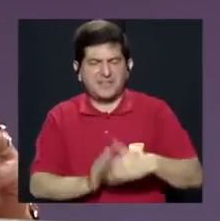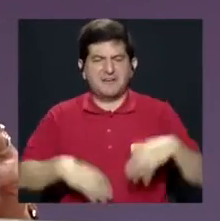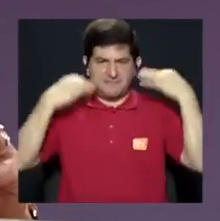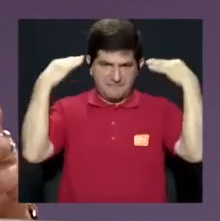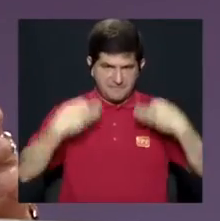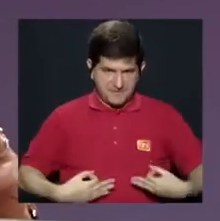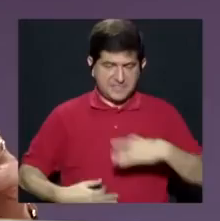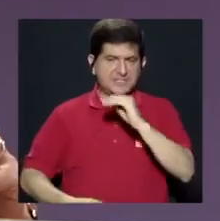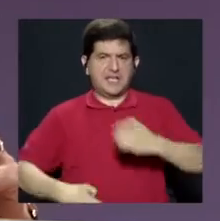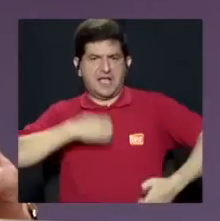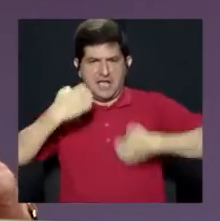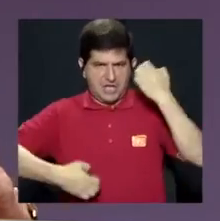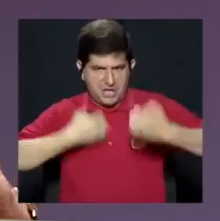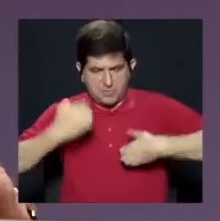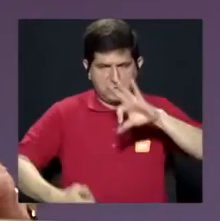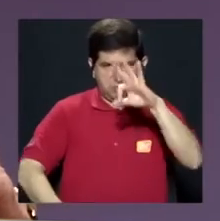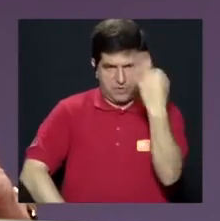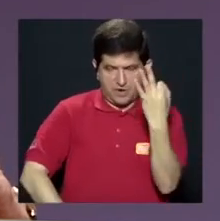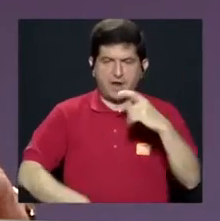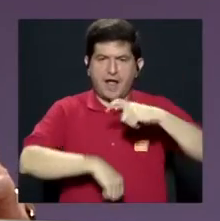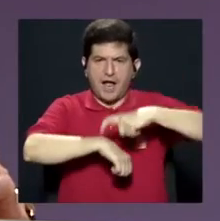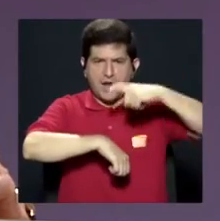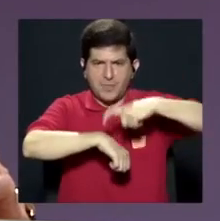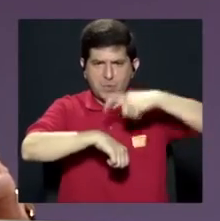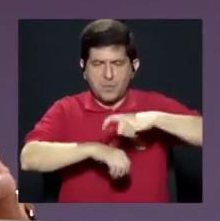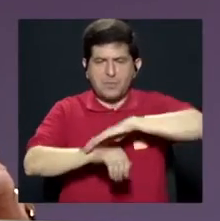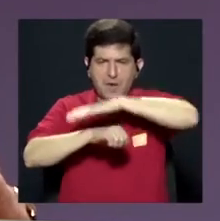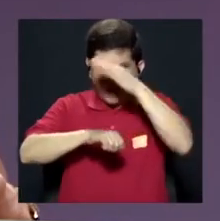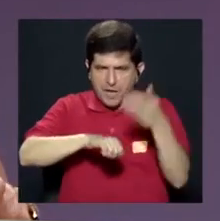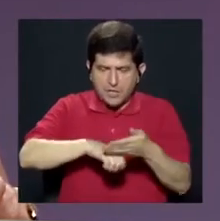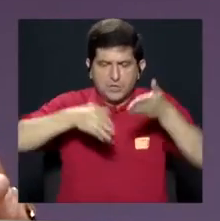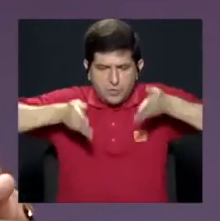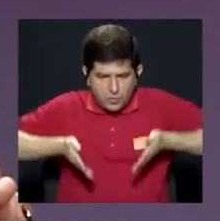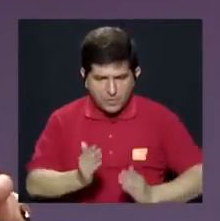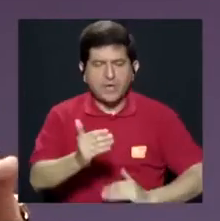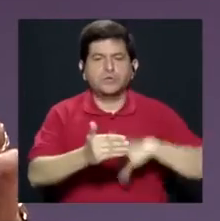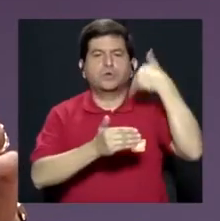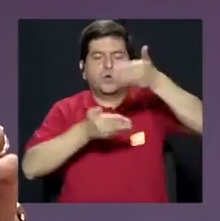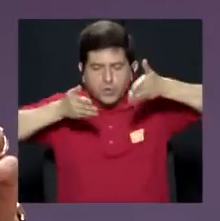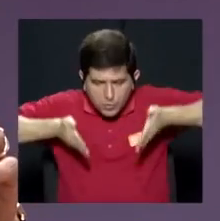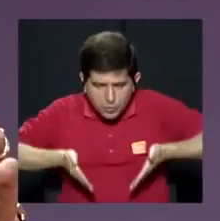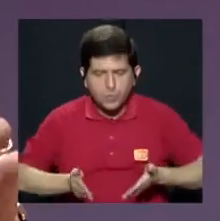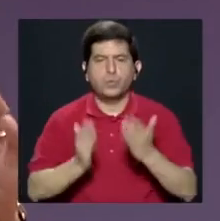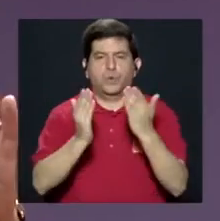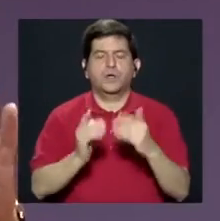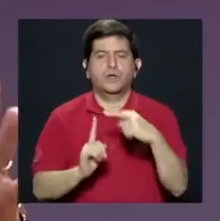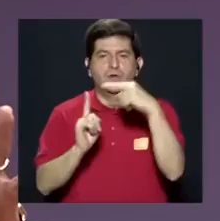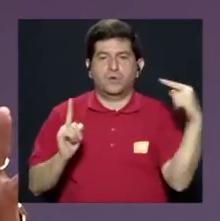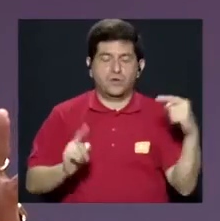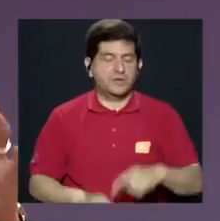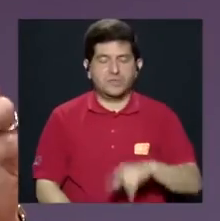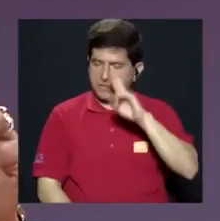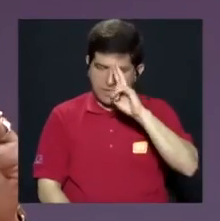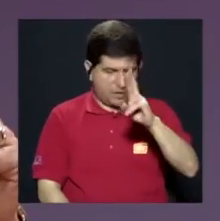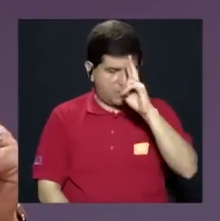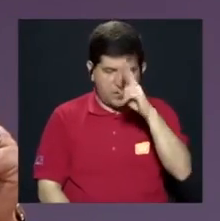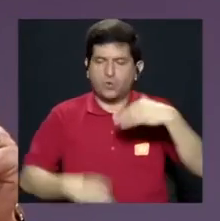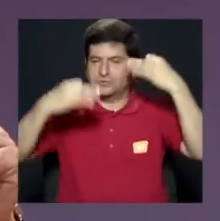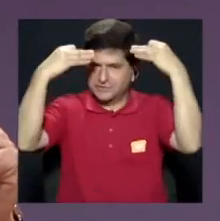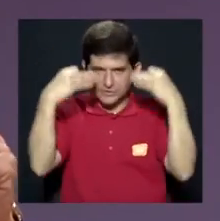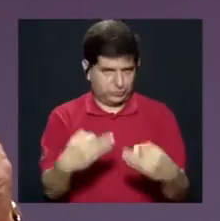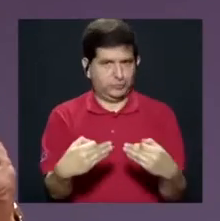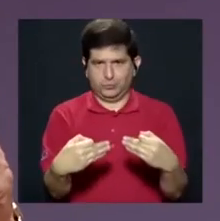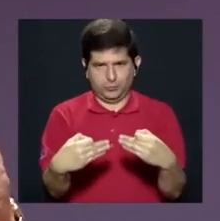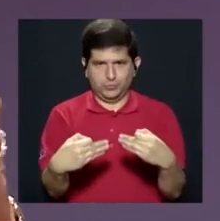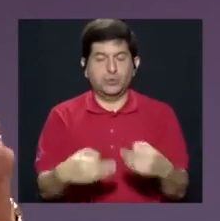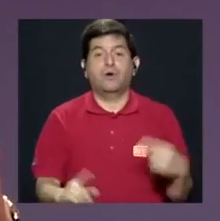física y emocionalmente en el periodo del embarazo, parto y posparto. Incluye desde no ser respetada en las